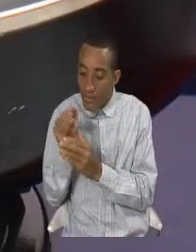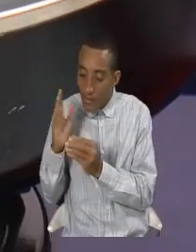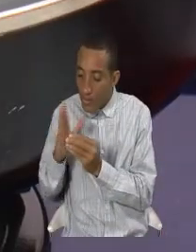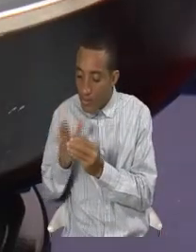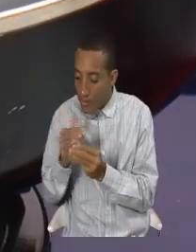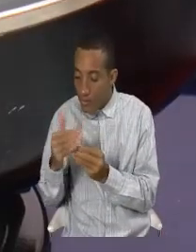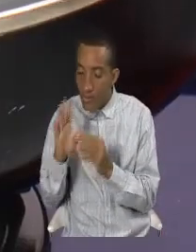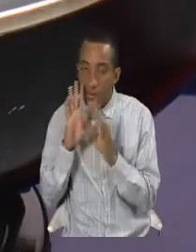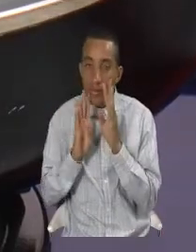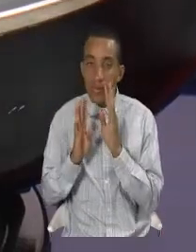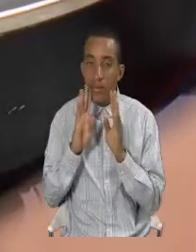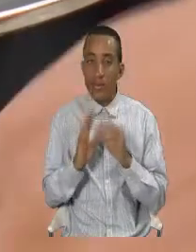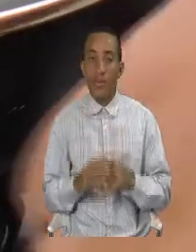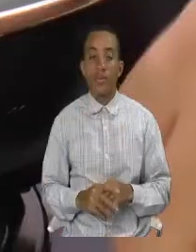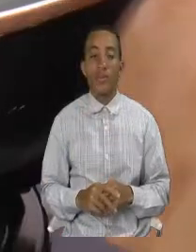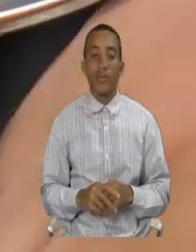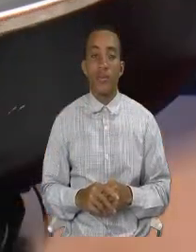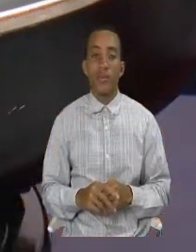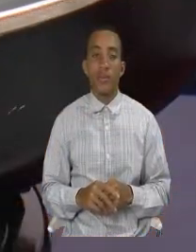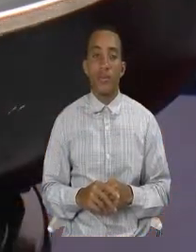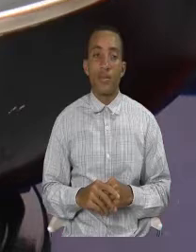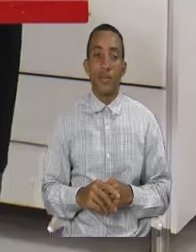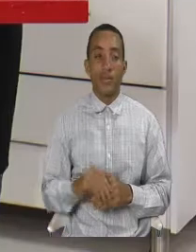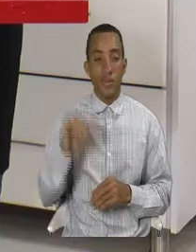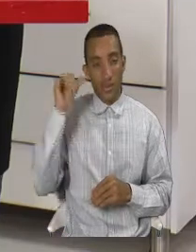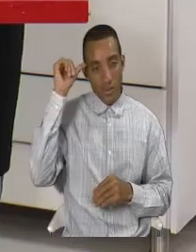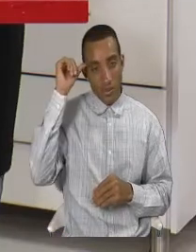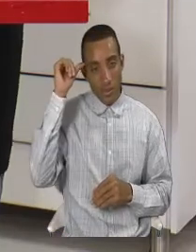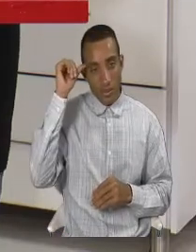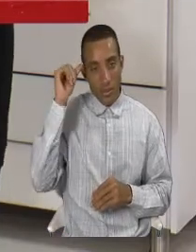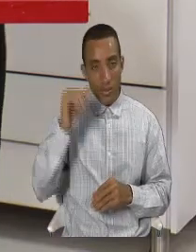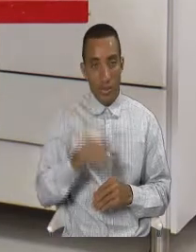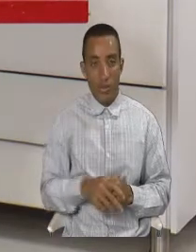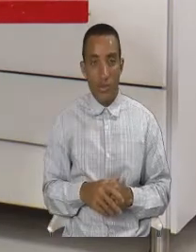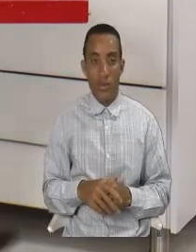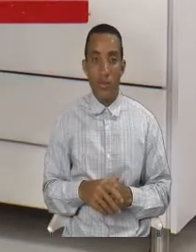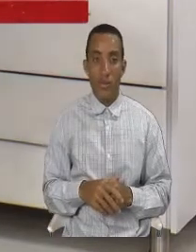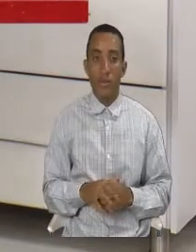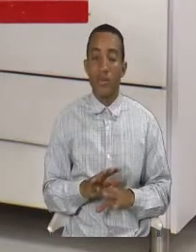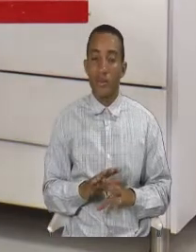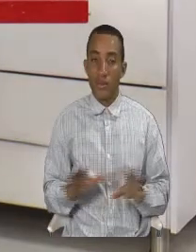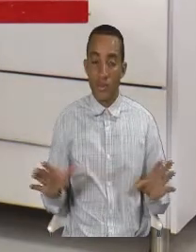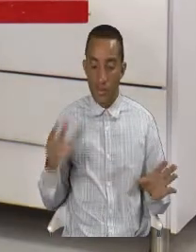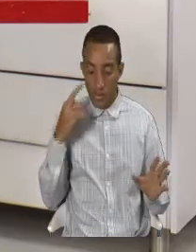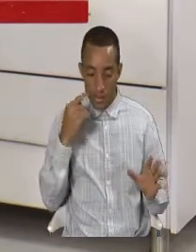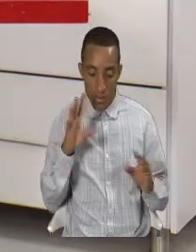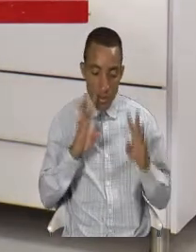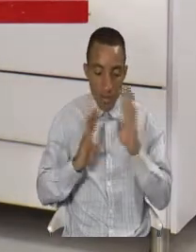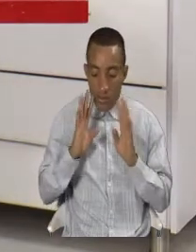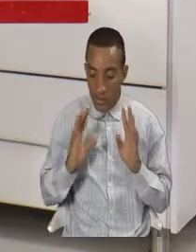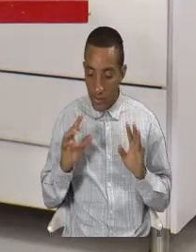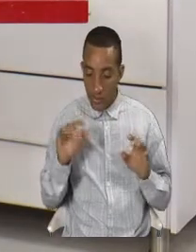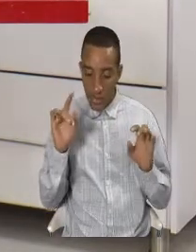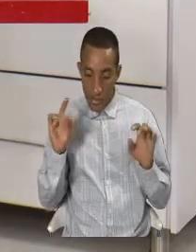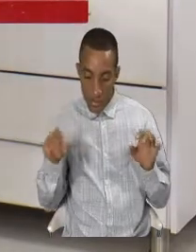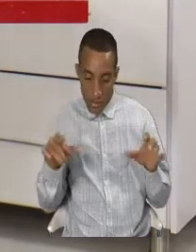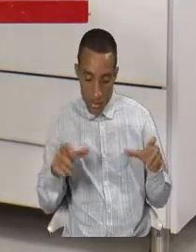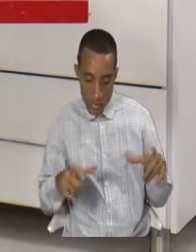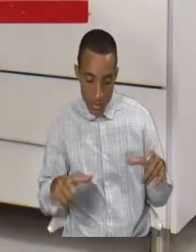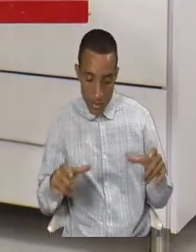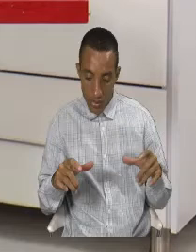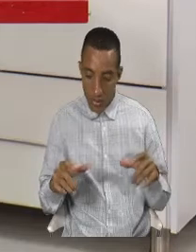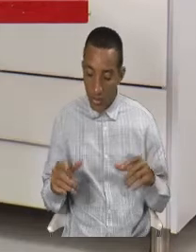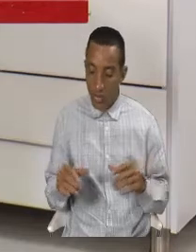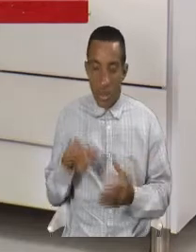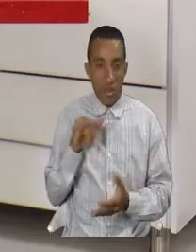los platos. Recuerden que la decoración y la presentación de nuestras preparaciones nacen en el